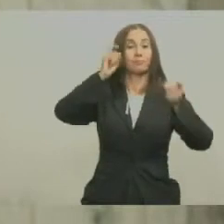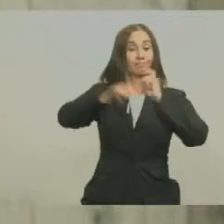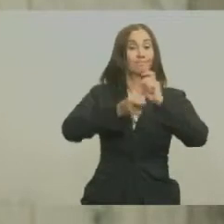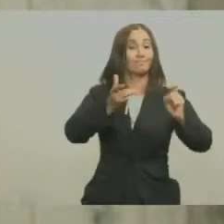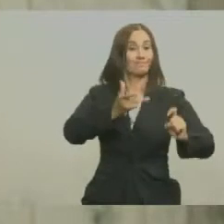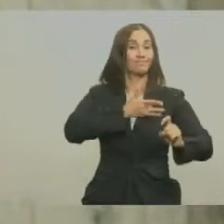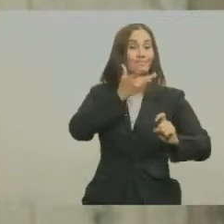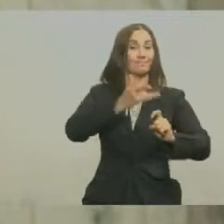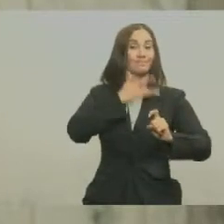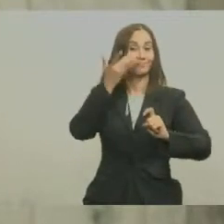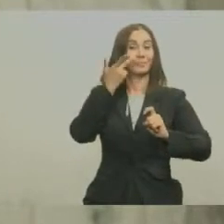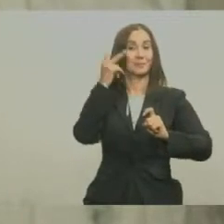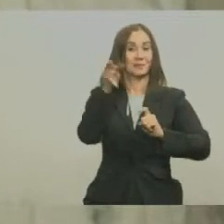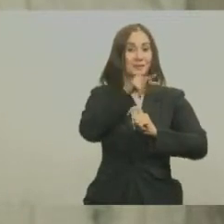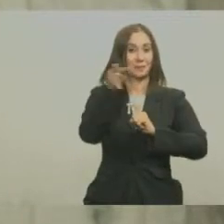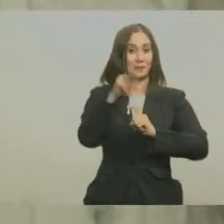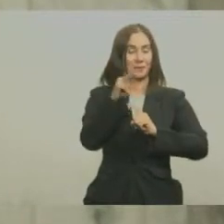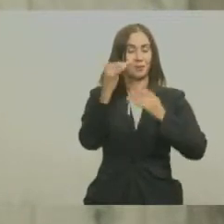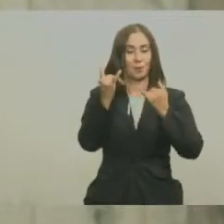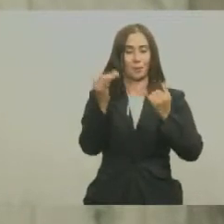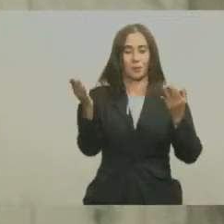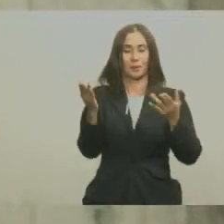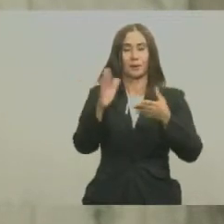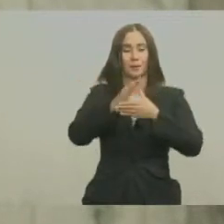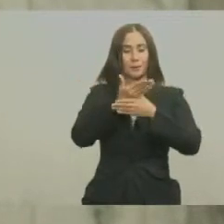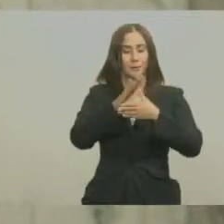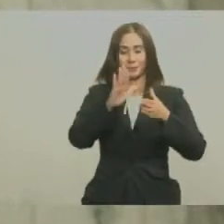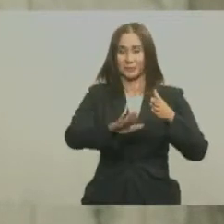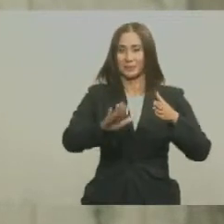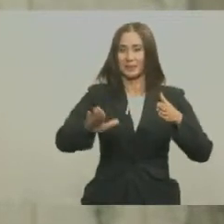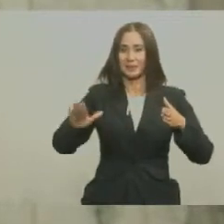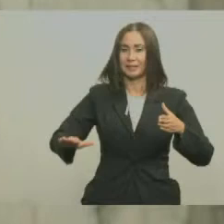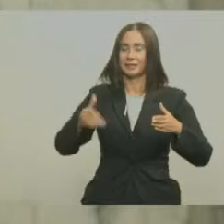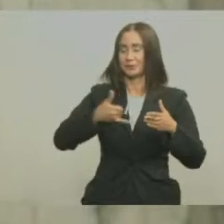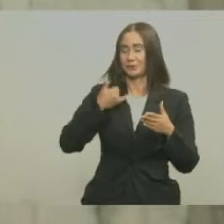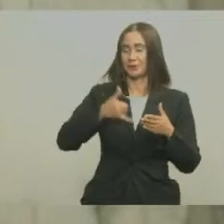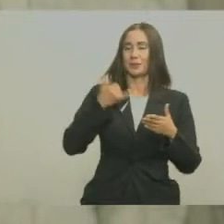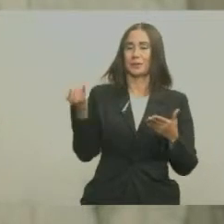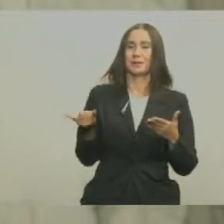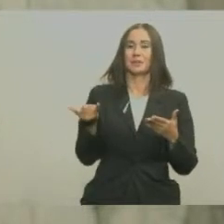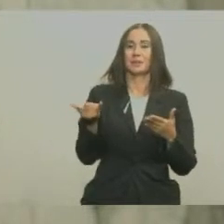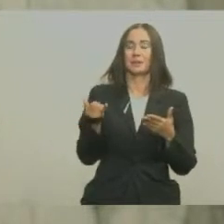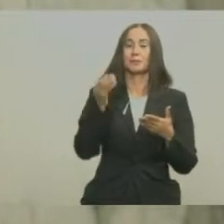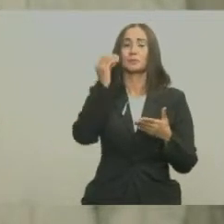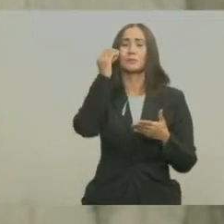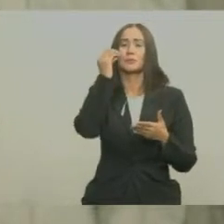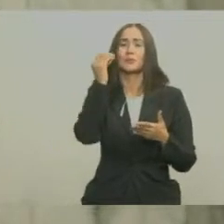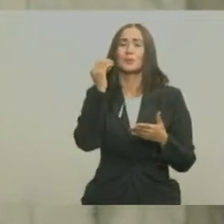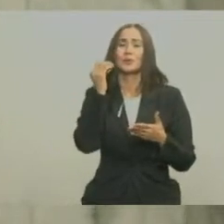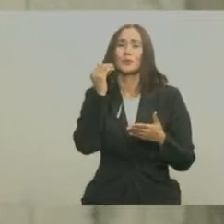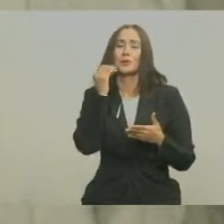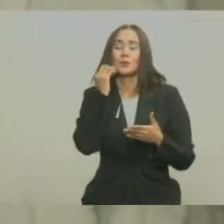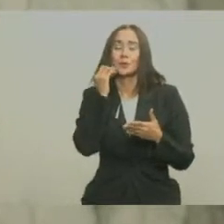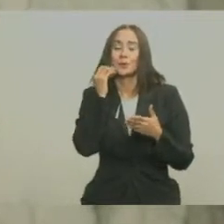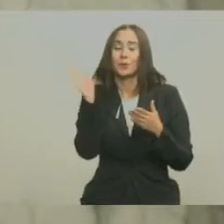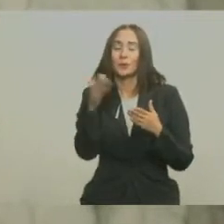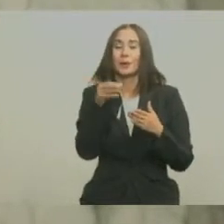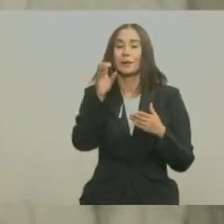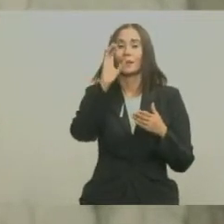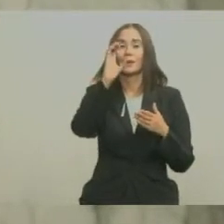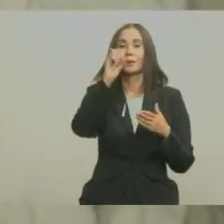siente también con esta participación de niñas, niños y adolescentes de los hogares de paso del